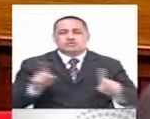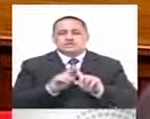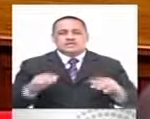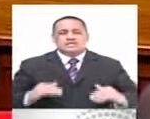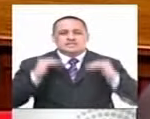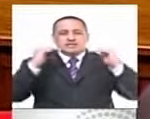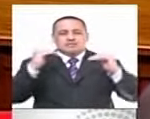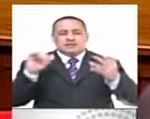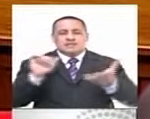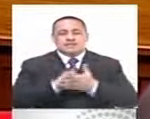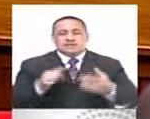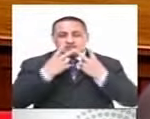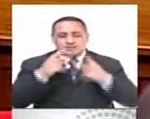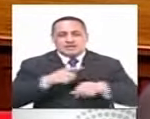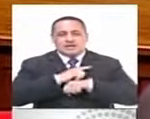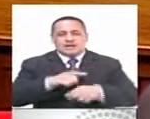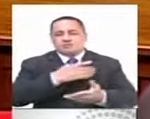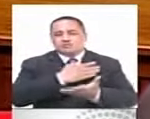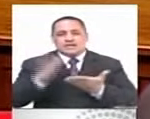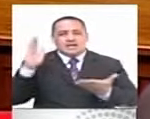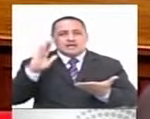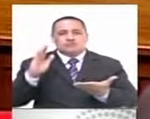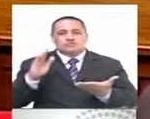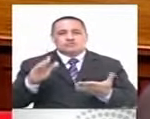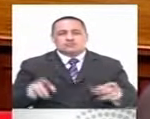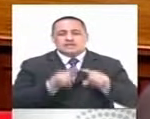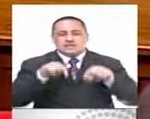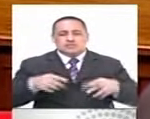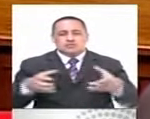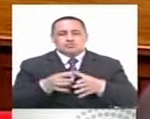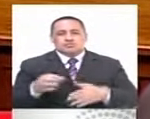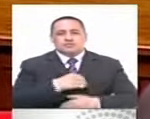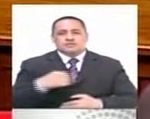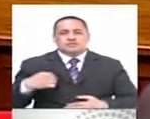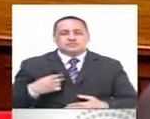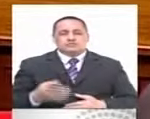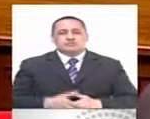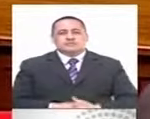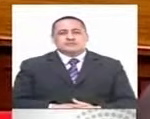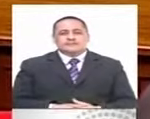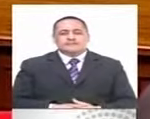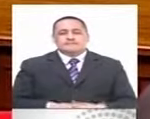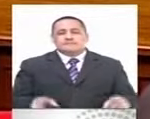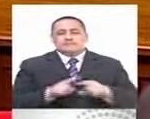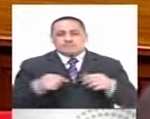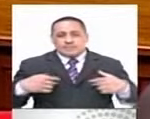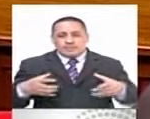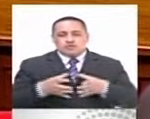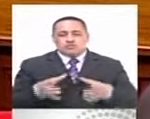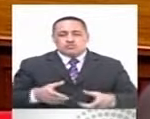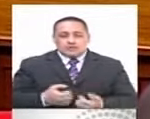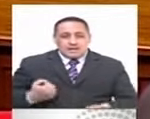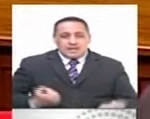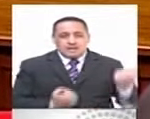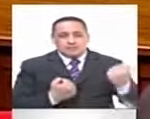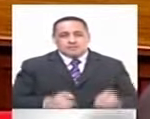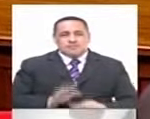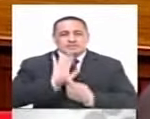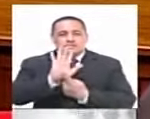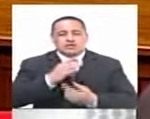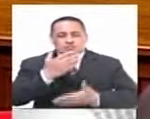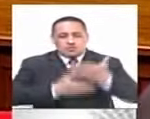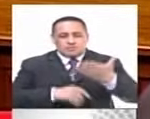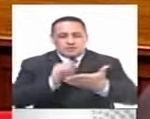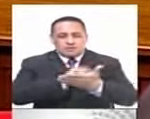credenciales y que tienen que ser inmediatamente sacados de este gabinete. Nosotros en Acción Popular hemos presentado por